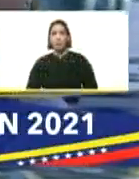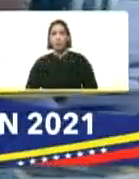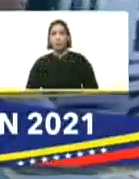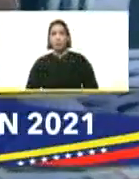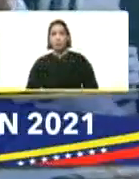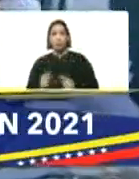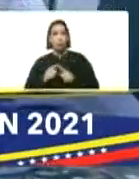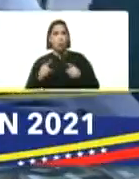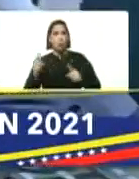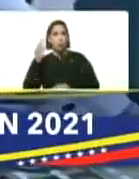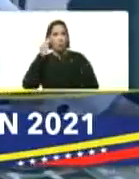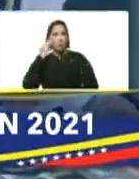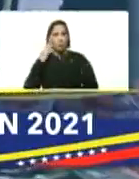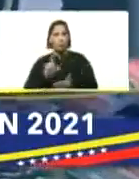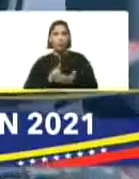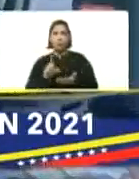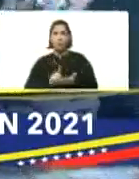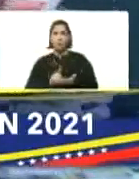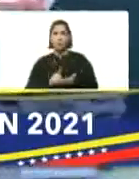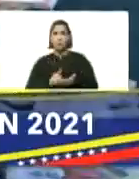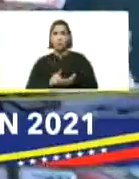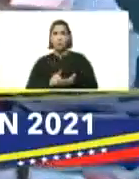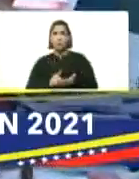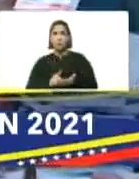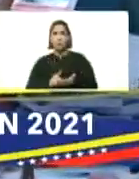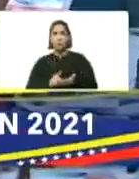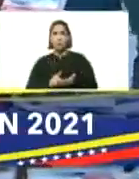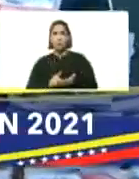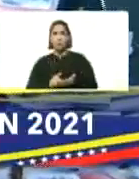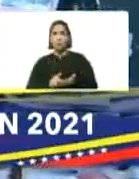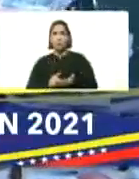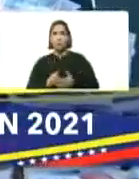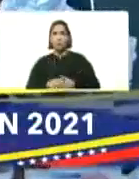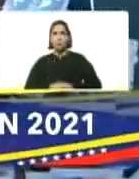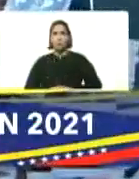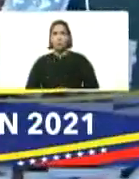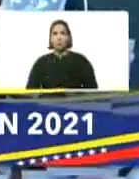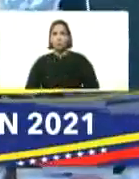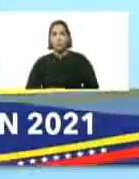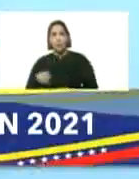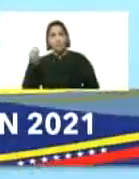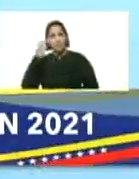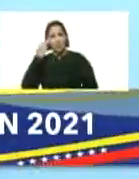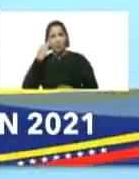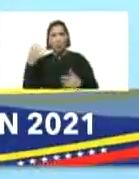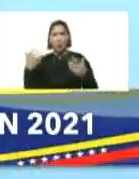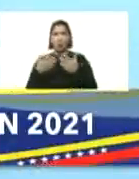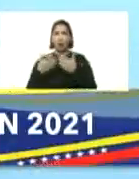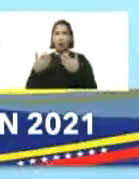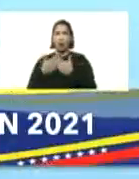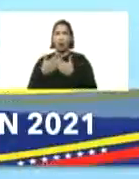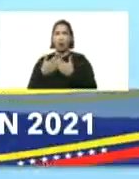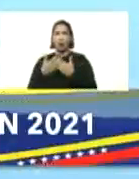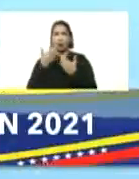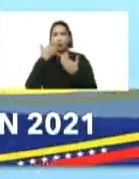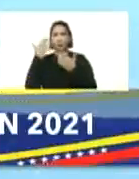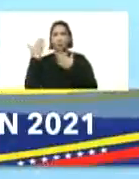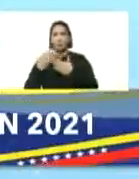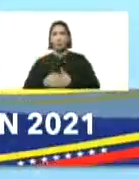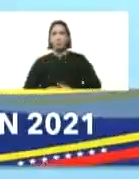otra memoria aquí, de Dien Bien Phu. Memorias de guerra, general Von Nguyen